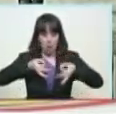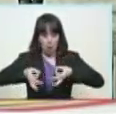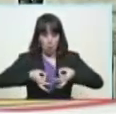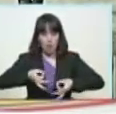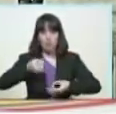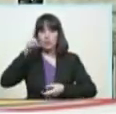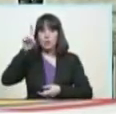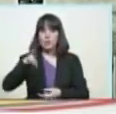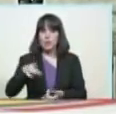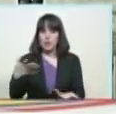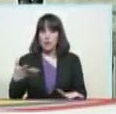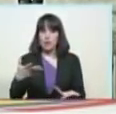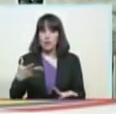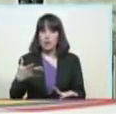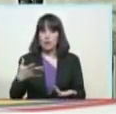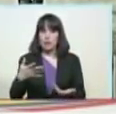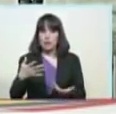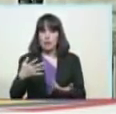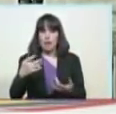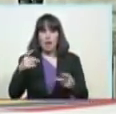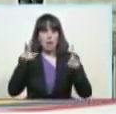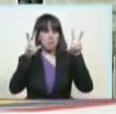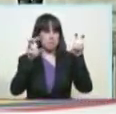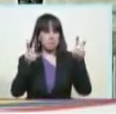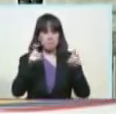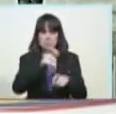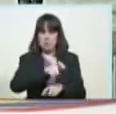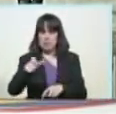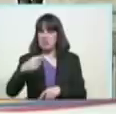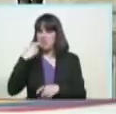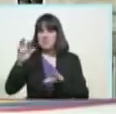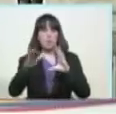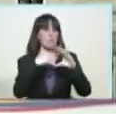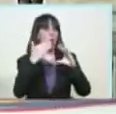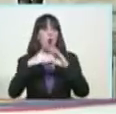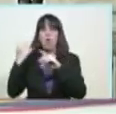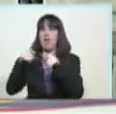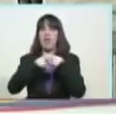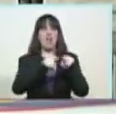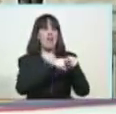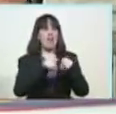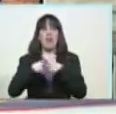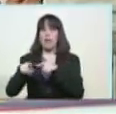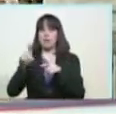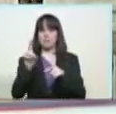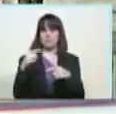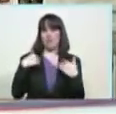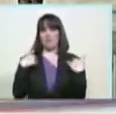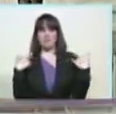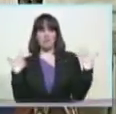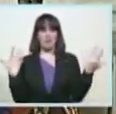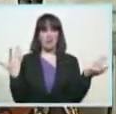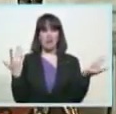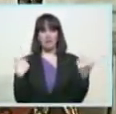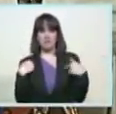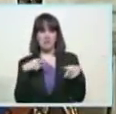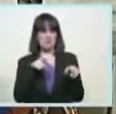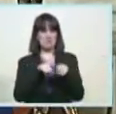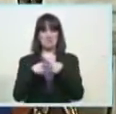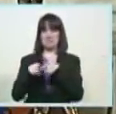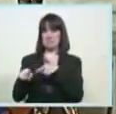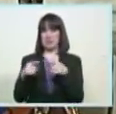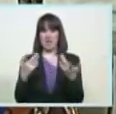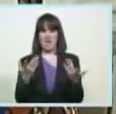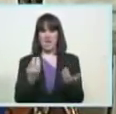hay gente que trata de crear una moda en el tema de la de ser crítico la nueva moda soy crítico soy autocrítico no